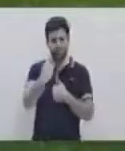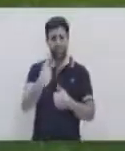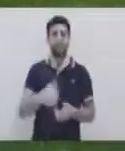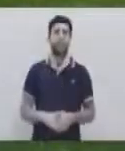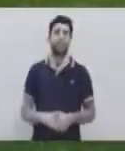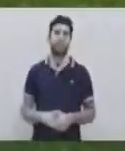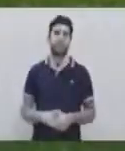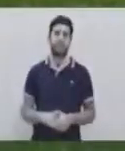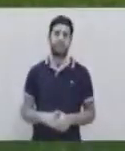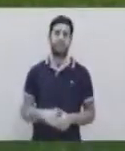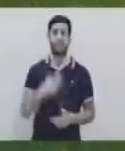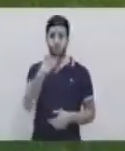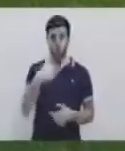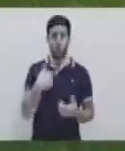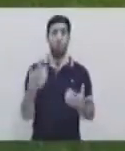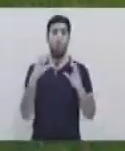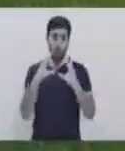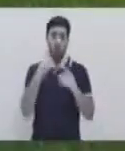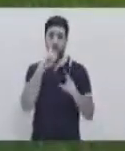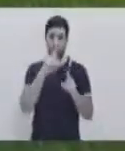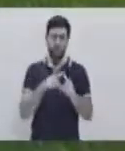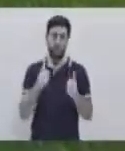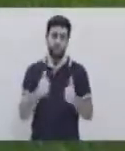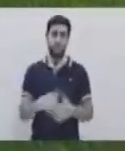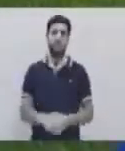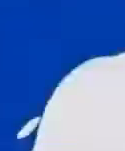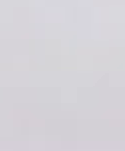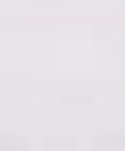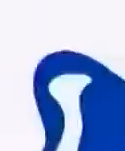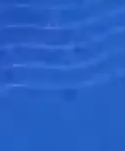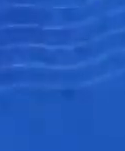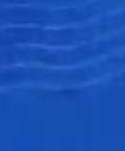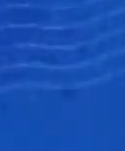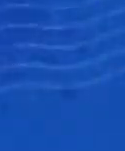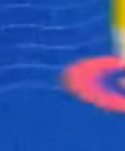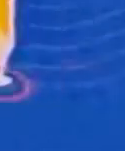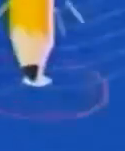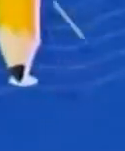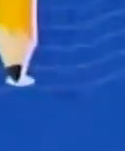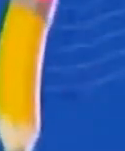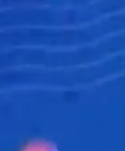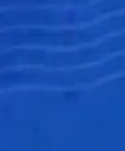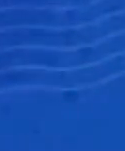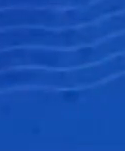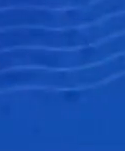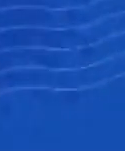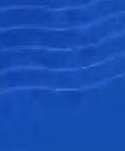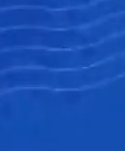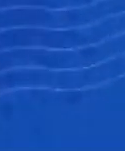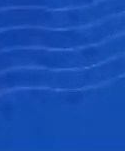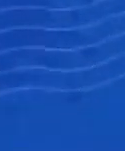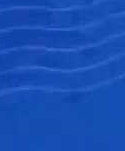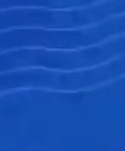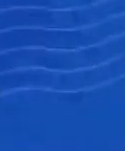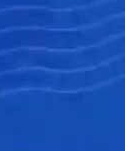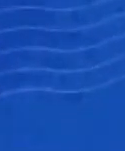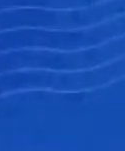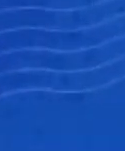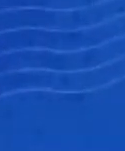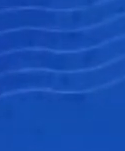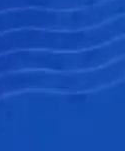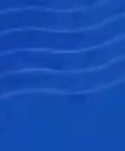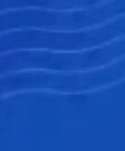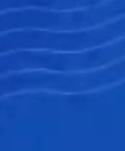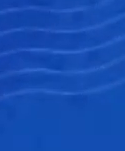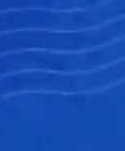en casa, porque si me cuido yo, nos cuidamos todos. Nos vemos en una próxima. Aprende a comunicarte y a expresarte de manera